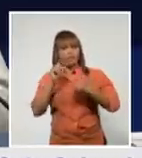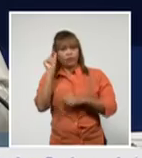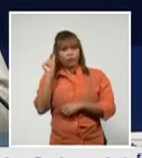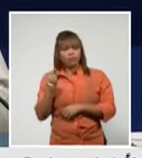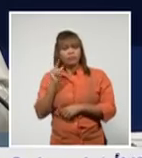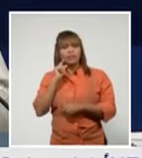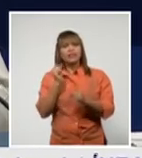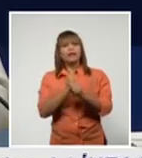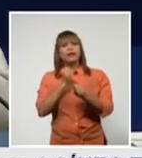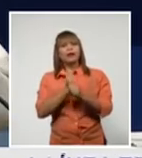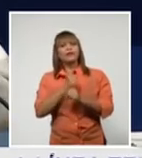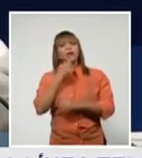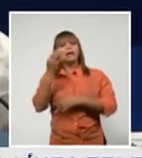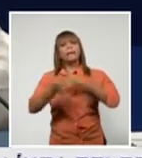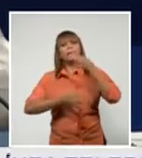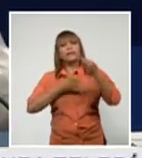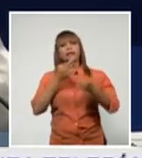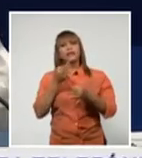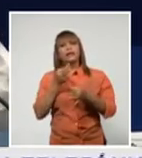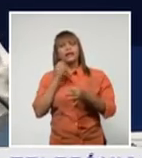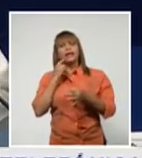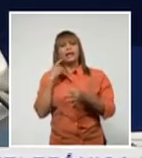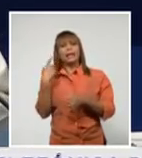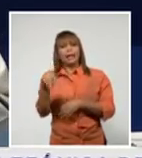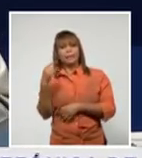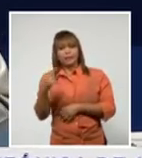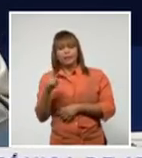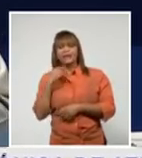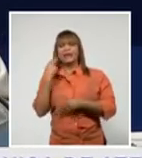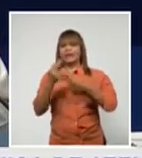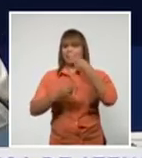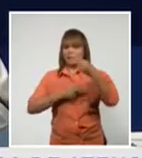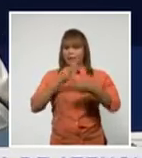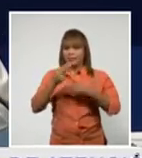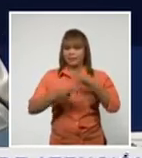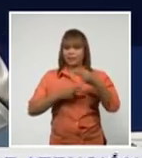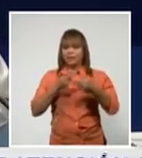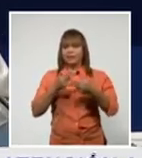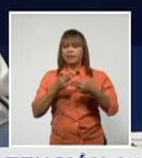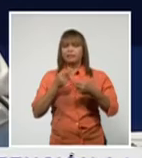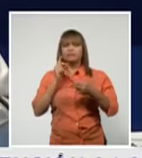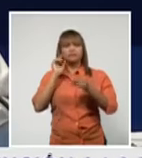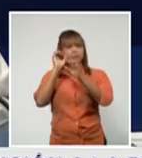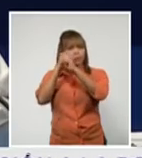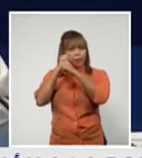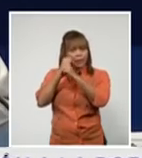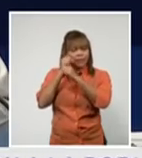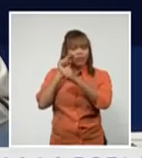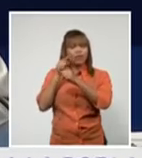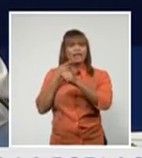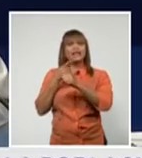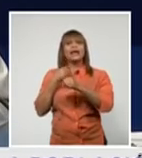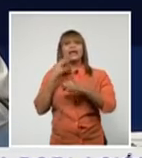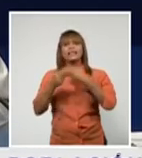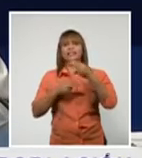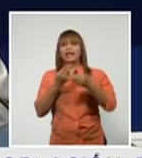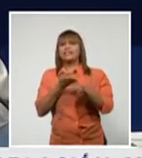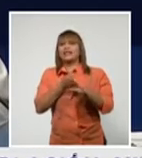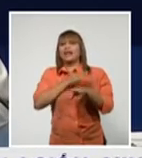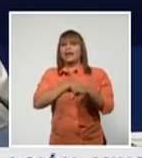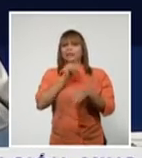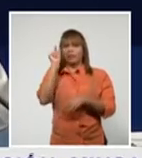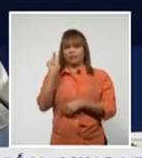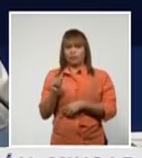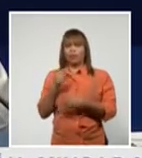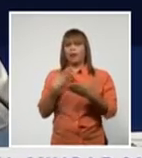se plantea que de acuerdo a los ensayos que se tienen que hacer, ensayos clínicos, ensayos que se hacen con pacientes, para